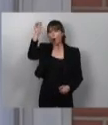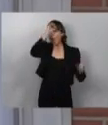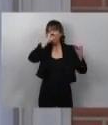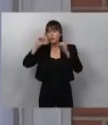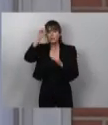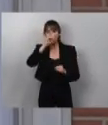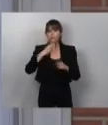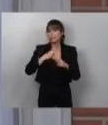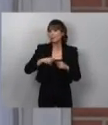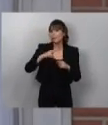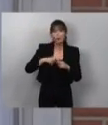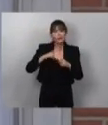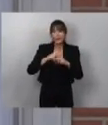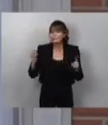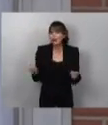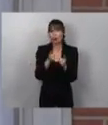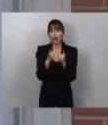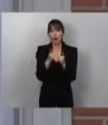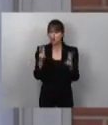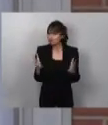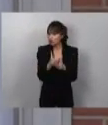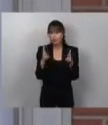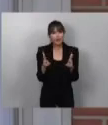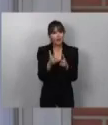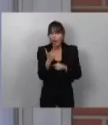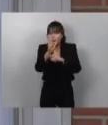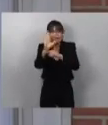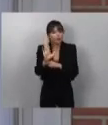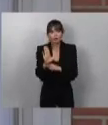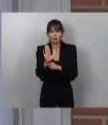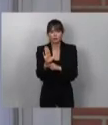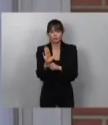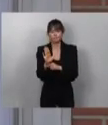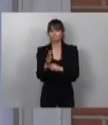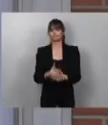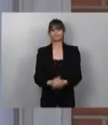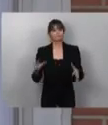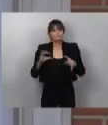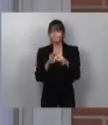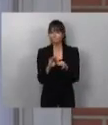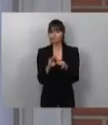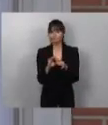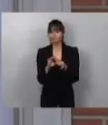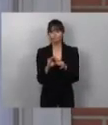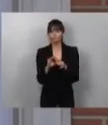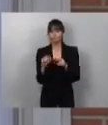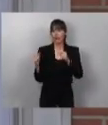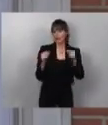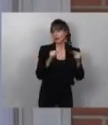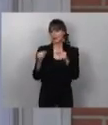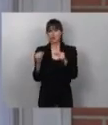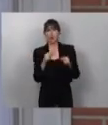constantemente de una pide una reflexión colectiva que habra paso a la limpieza la regeneración habla constantemente de poner fin al fango